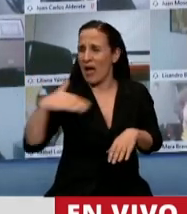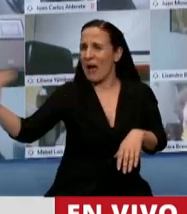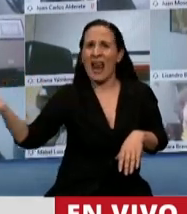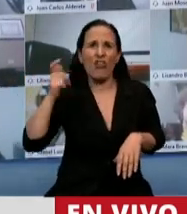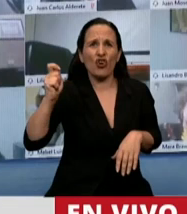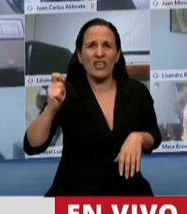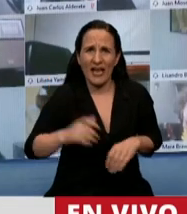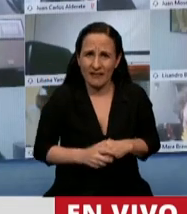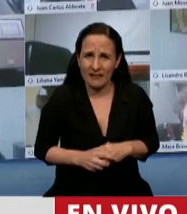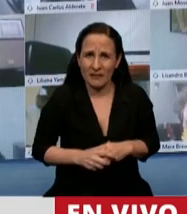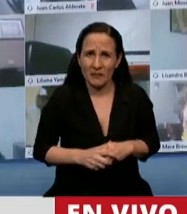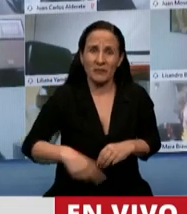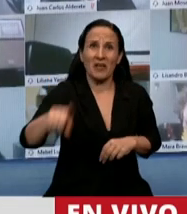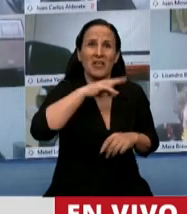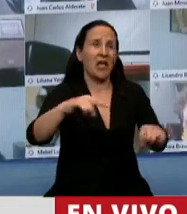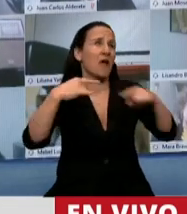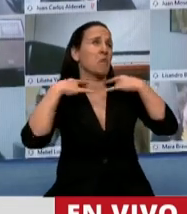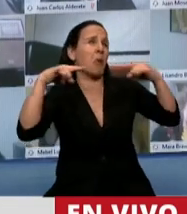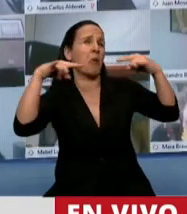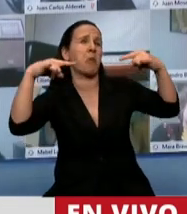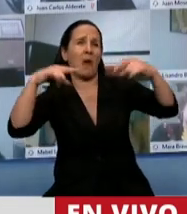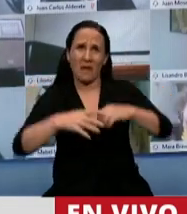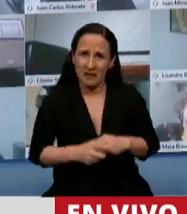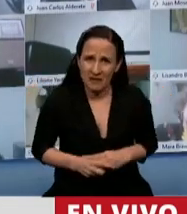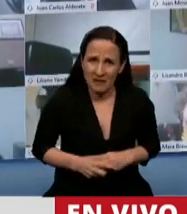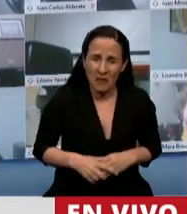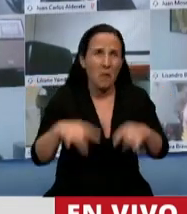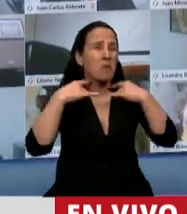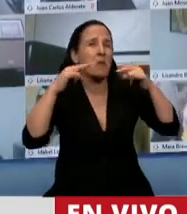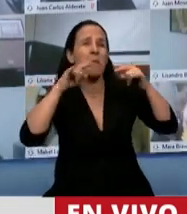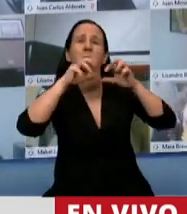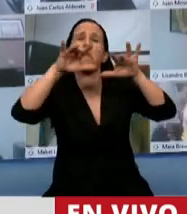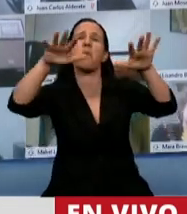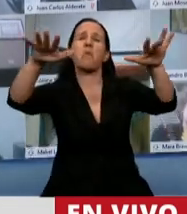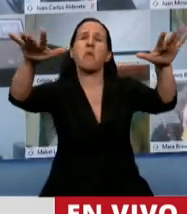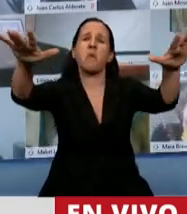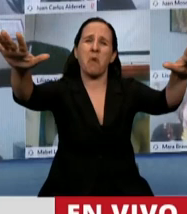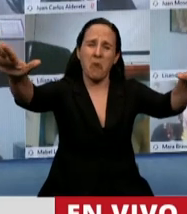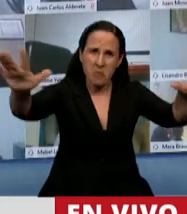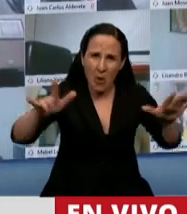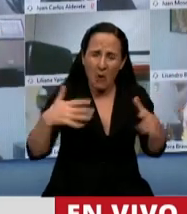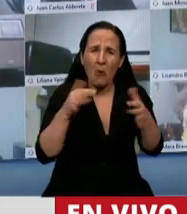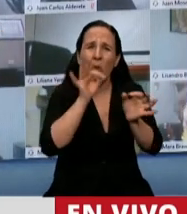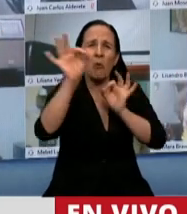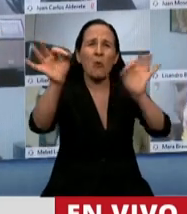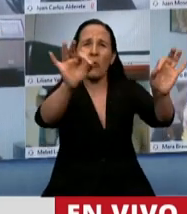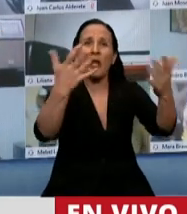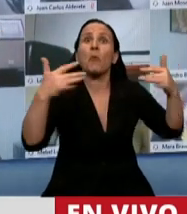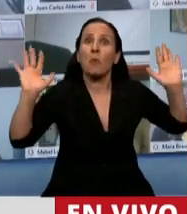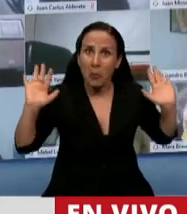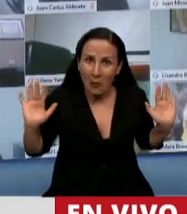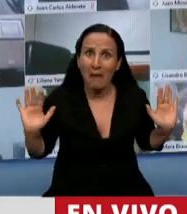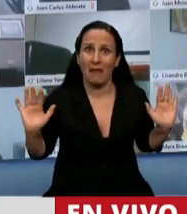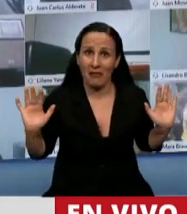lado. Y encima gritan, hablan a los gritos, eliminando miles de partículas virales